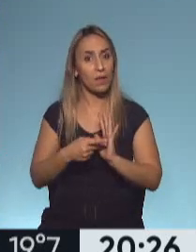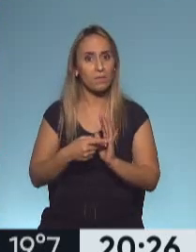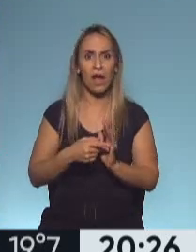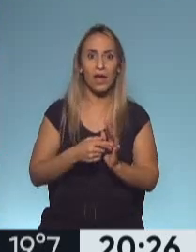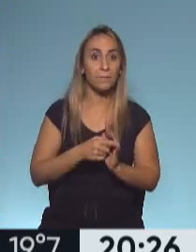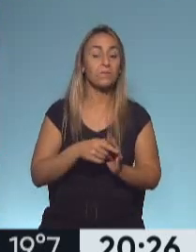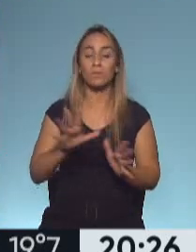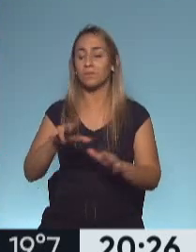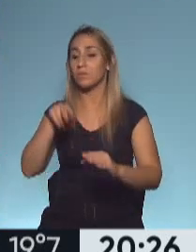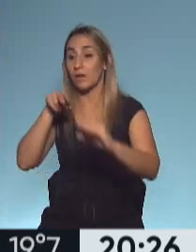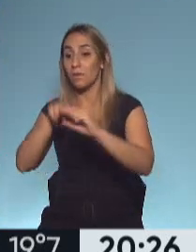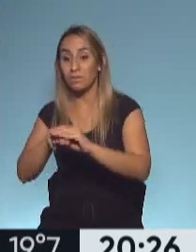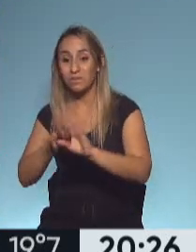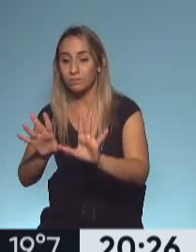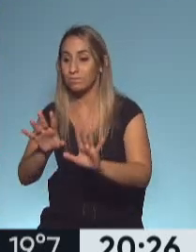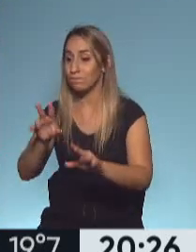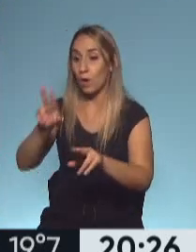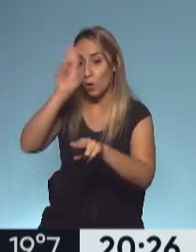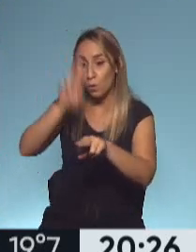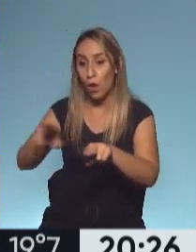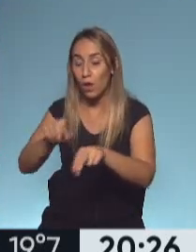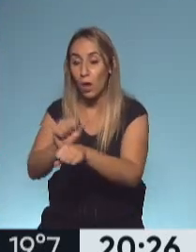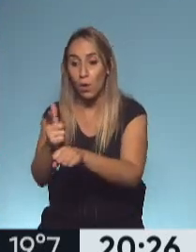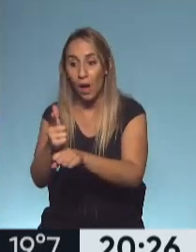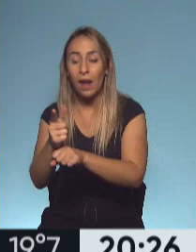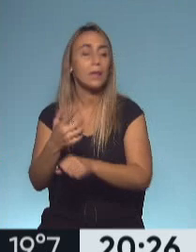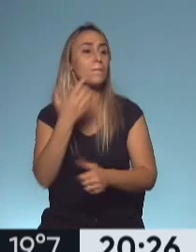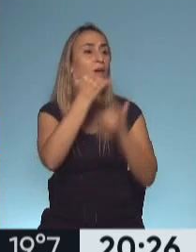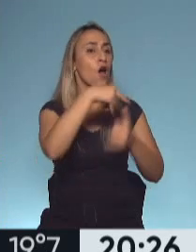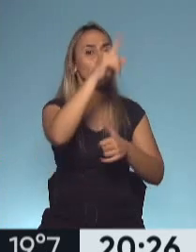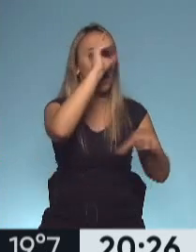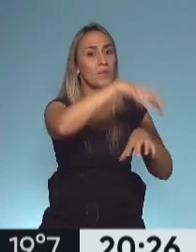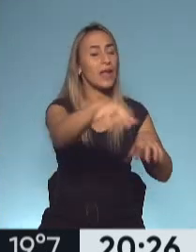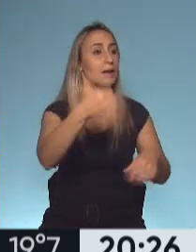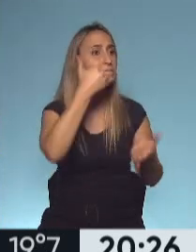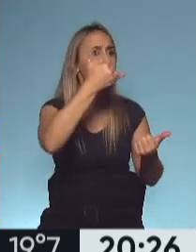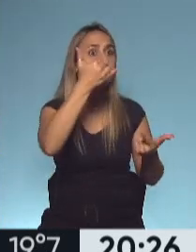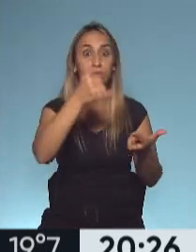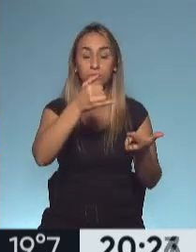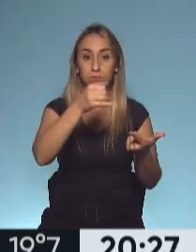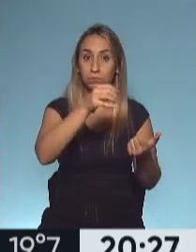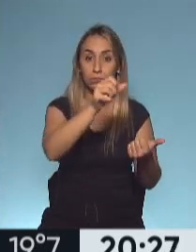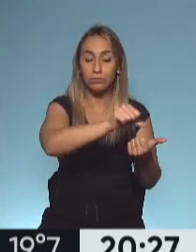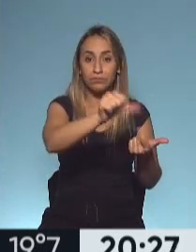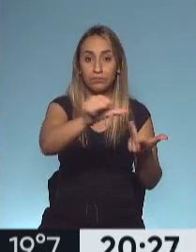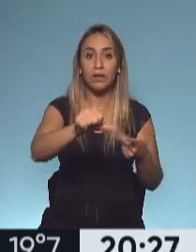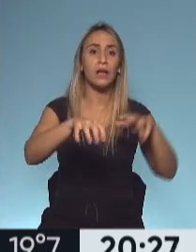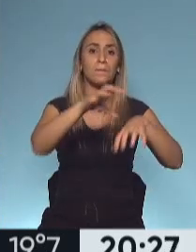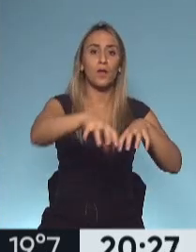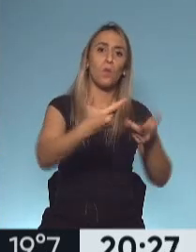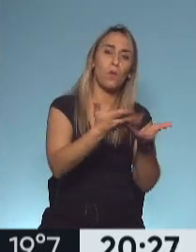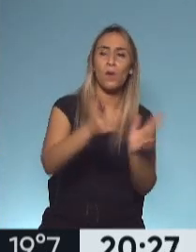se solicitan en tiempo y forma, pero sencillamente no salen. No hay camas en el sector público y privado del